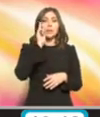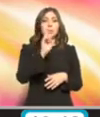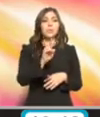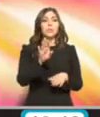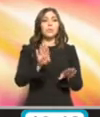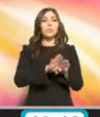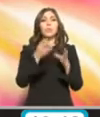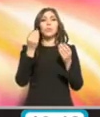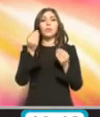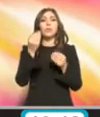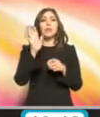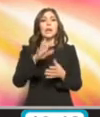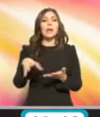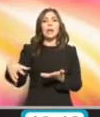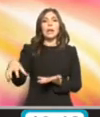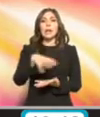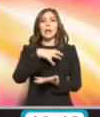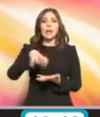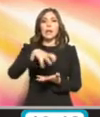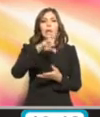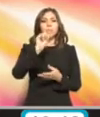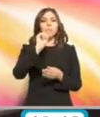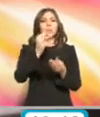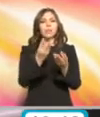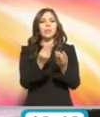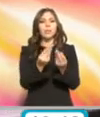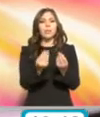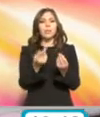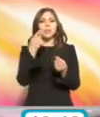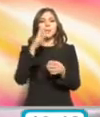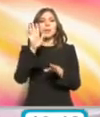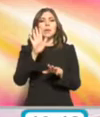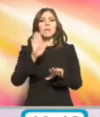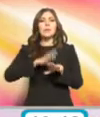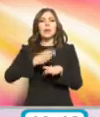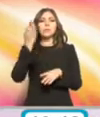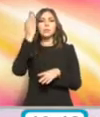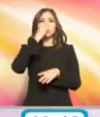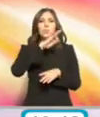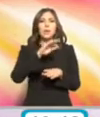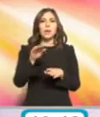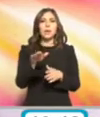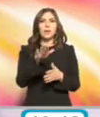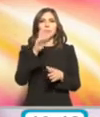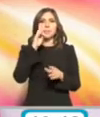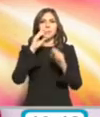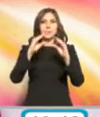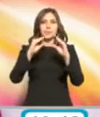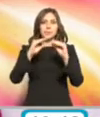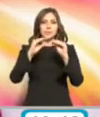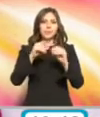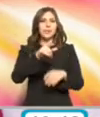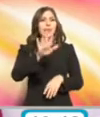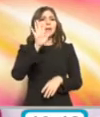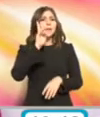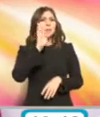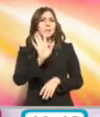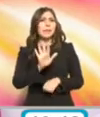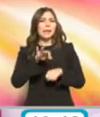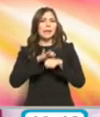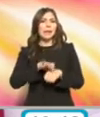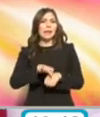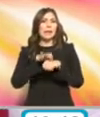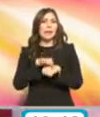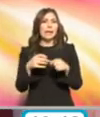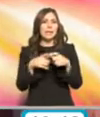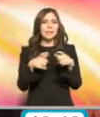no es consistencia de gelatina. Aquí se nos deshizo un A poquito, ver, lo voy a tocar pero es un un poquito poquito. como más suavecito. Dije exactamente. yo, gelatinoso. también va a haber bistec, pero no. Parecía carne,